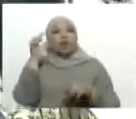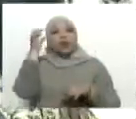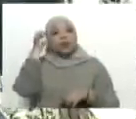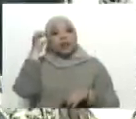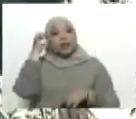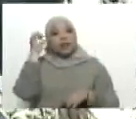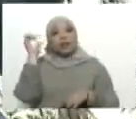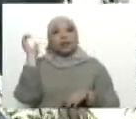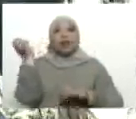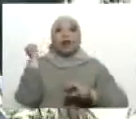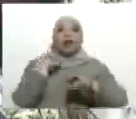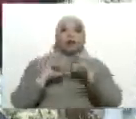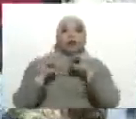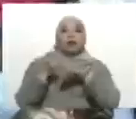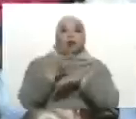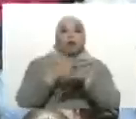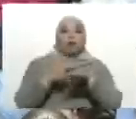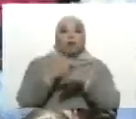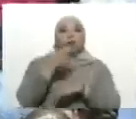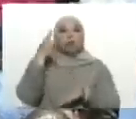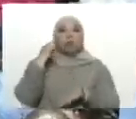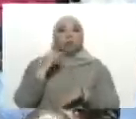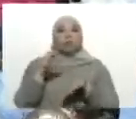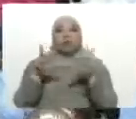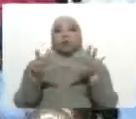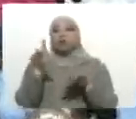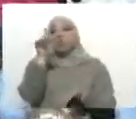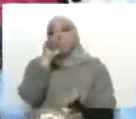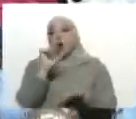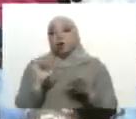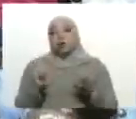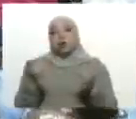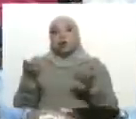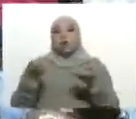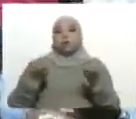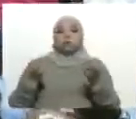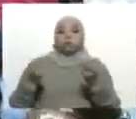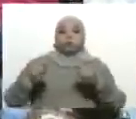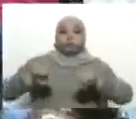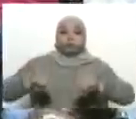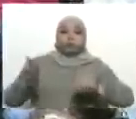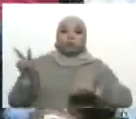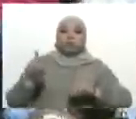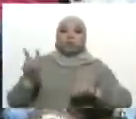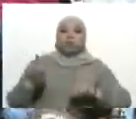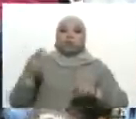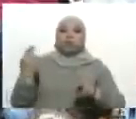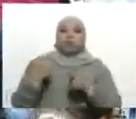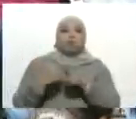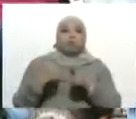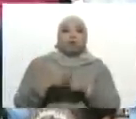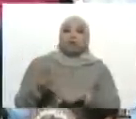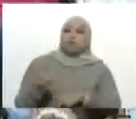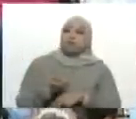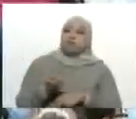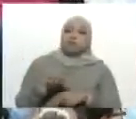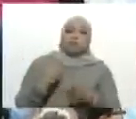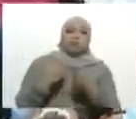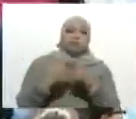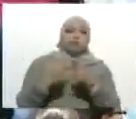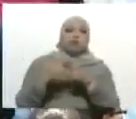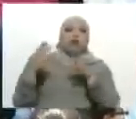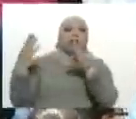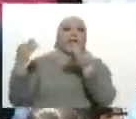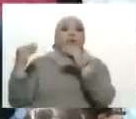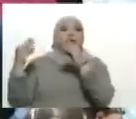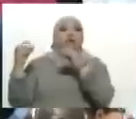el día del antiimperialismo bolivariano y ocho años del inicio de las sanciones Venezuela no es una amenaza es una esperanza